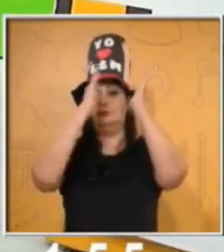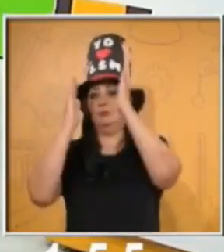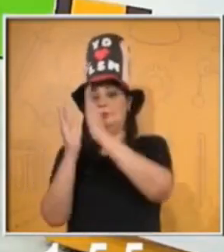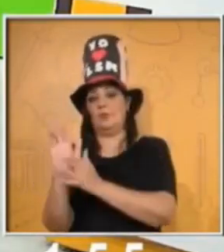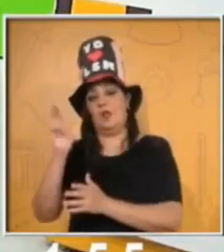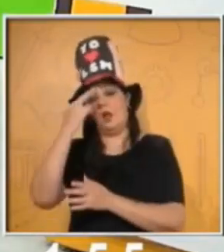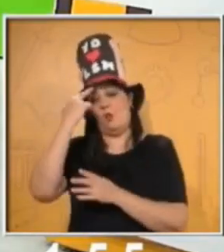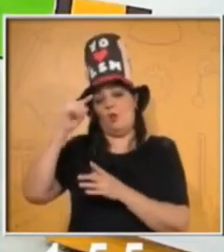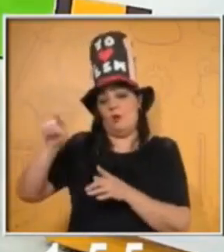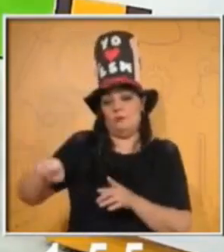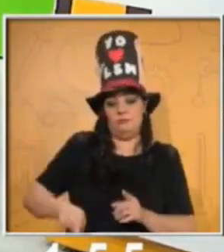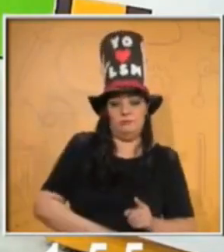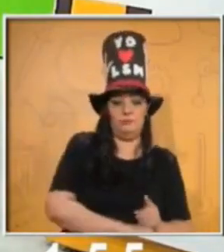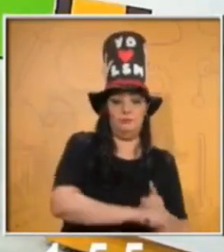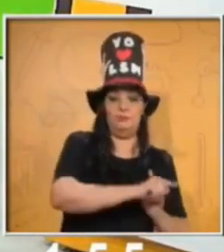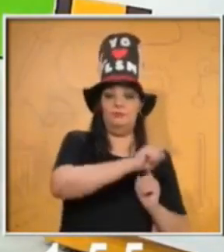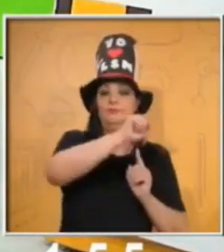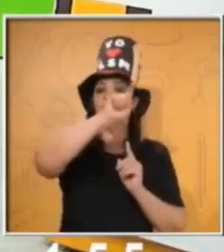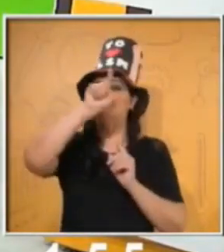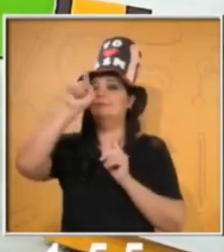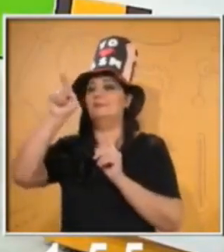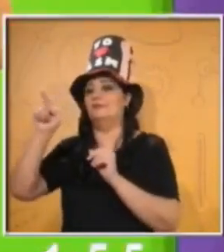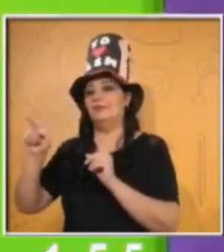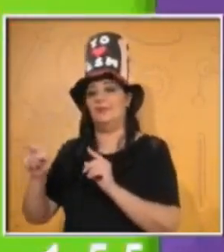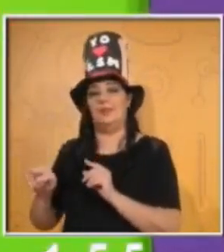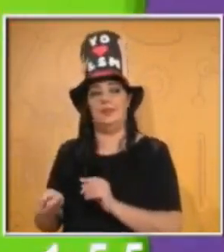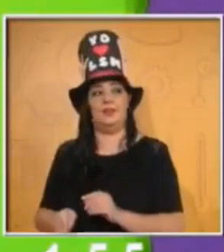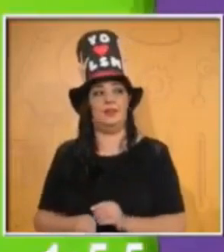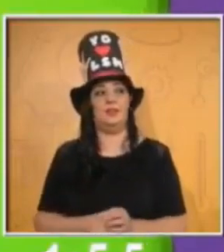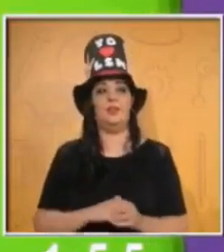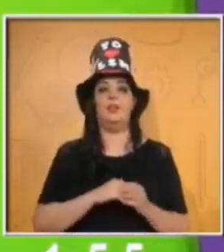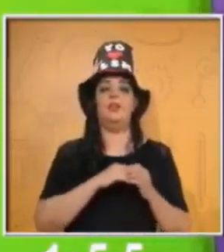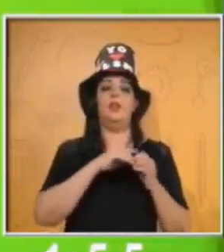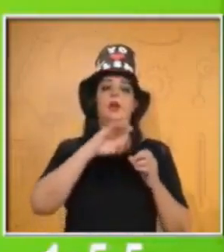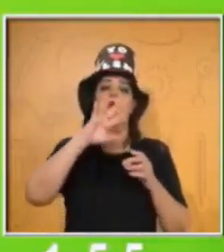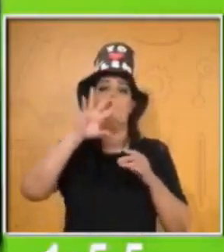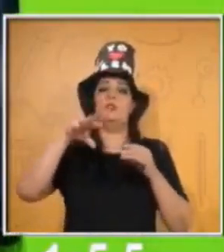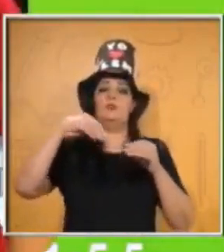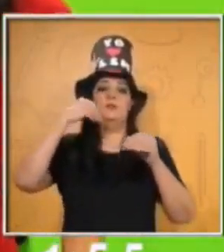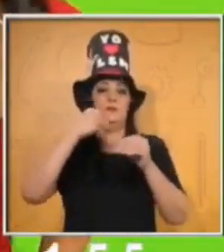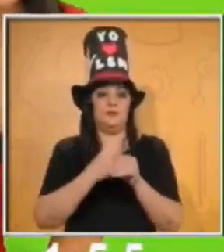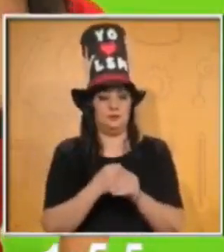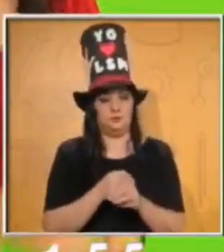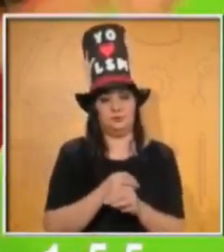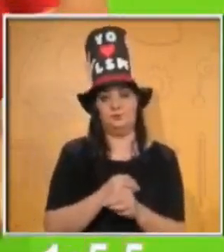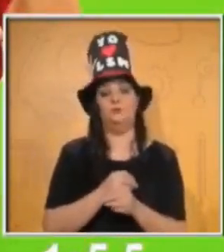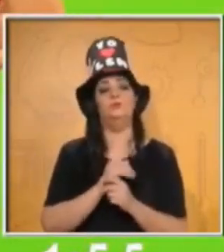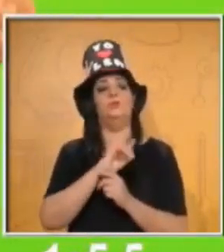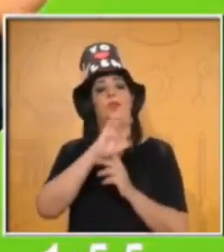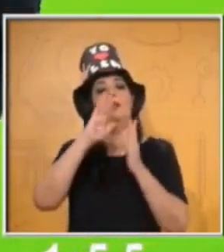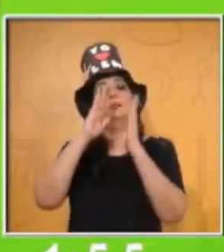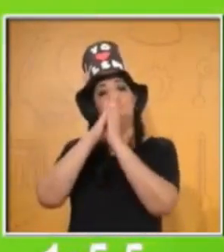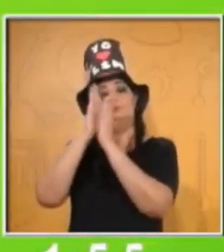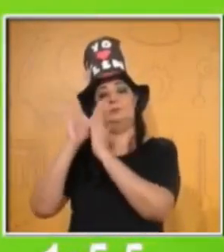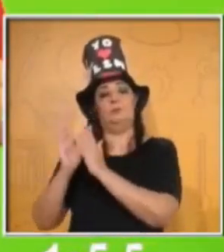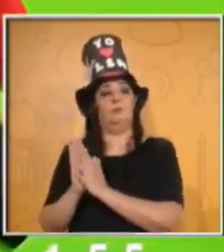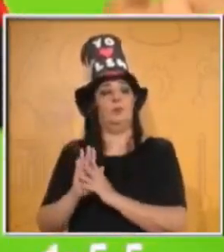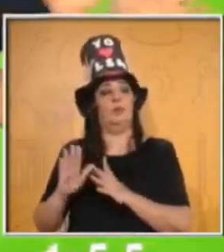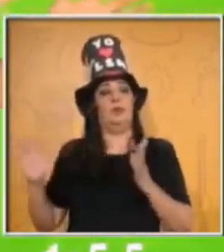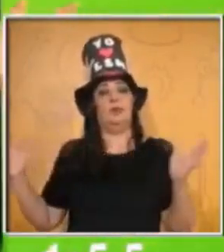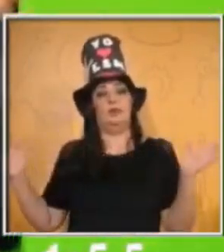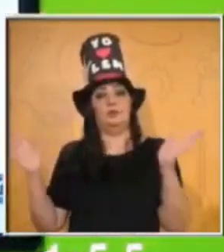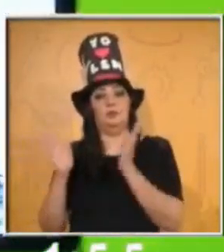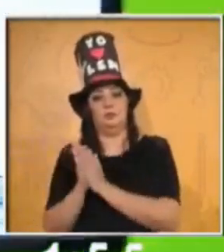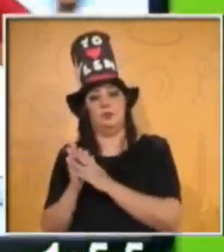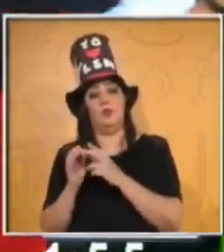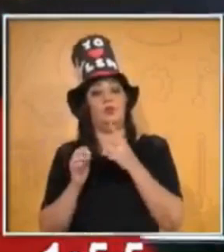arriba, arriba. Aquí, acá, arriba. Una más. Aquí, acá, arriba. Y abro.